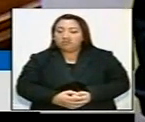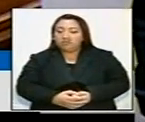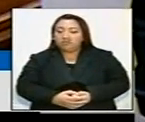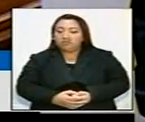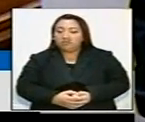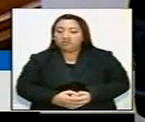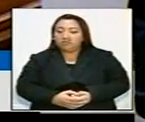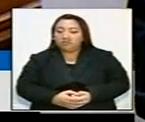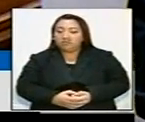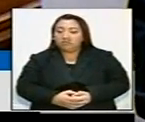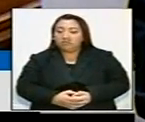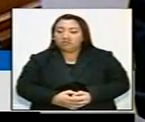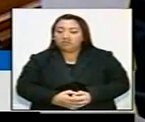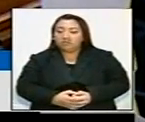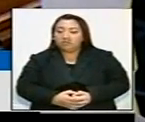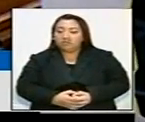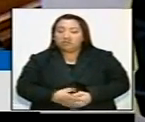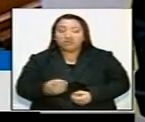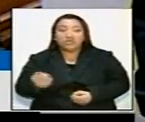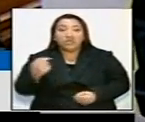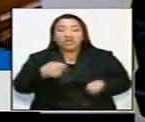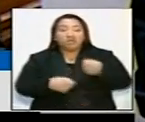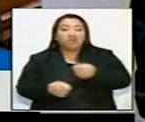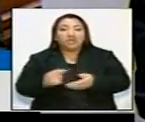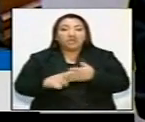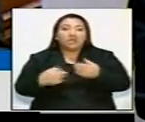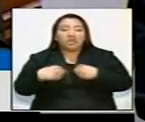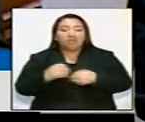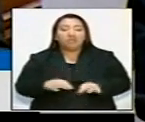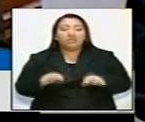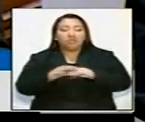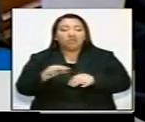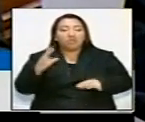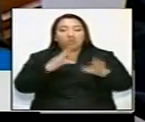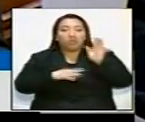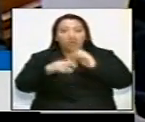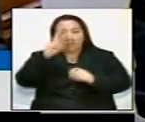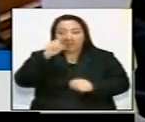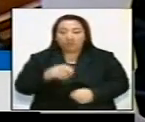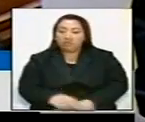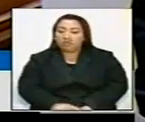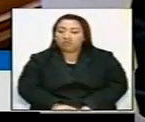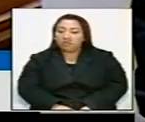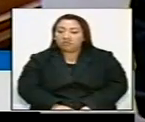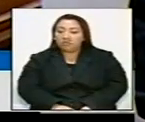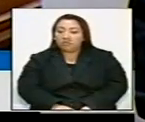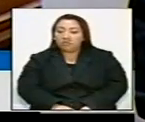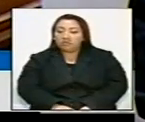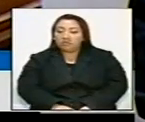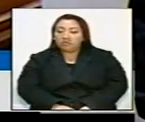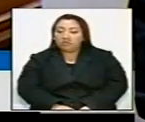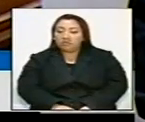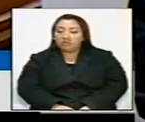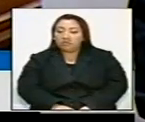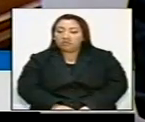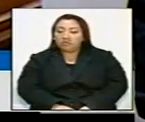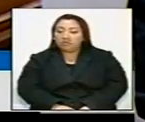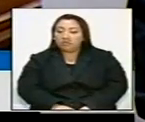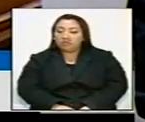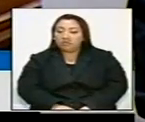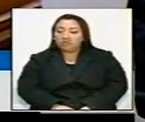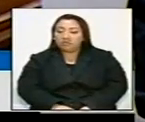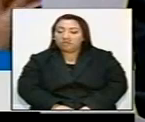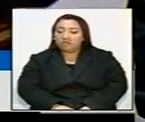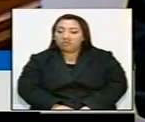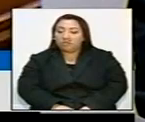esa la inversión que más detiene al país. Entonces, si yo voy a cambiar la ley fundamental por